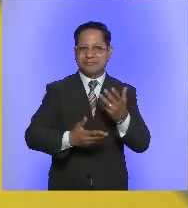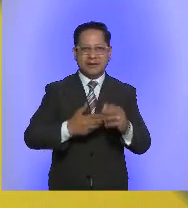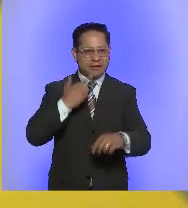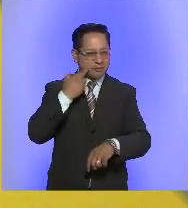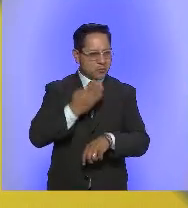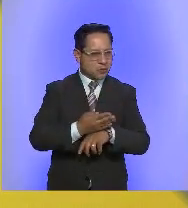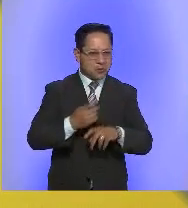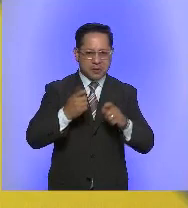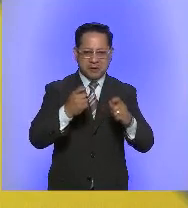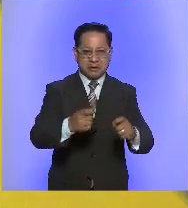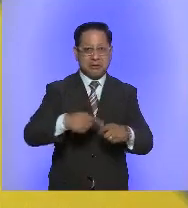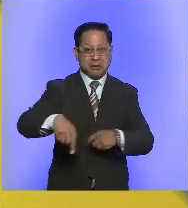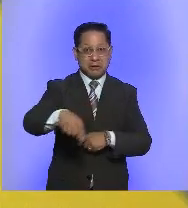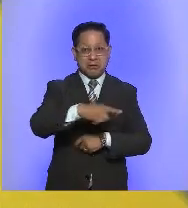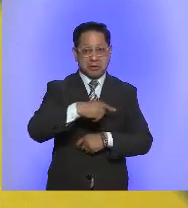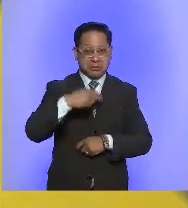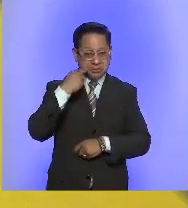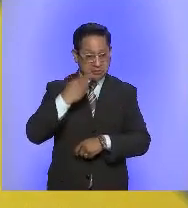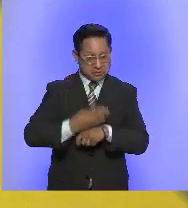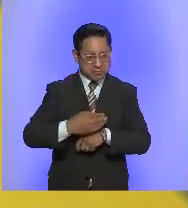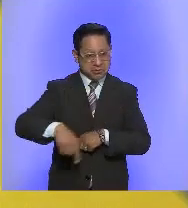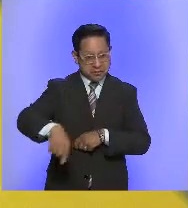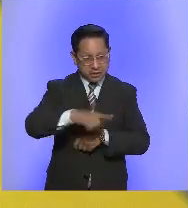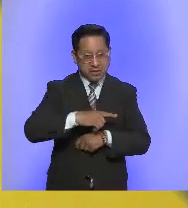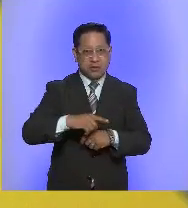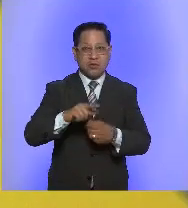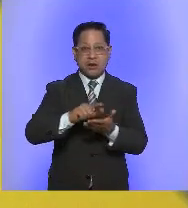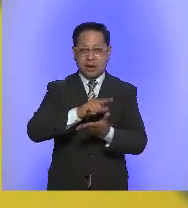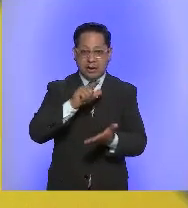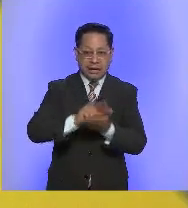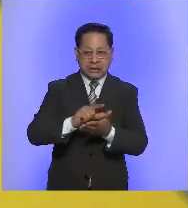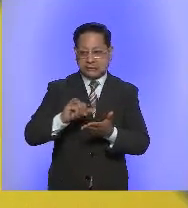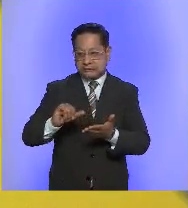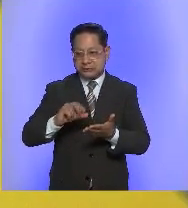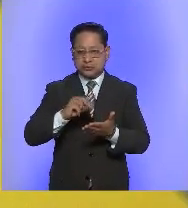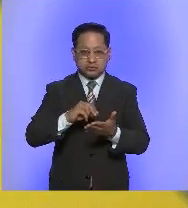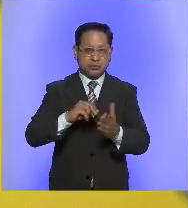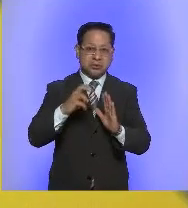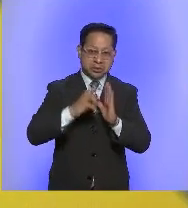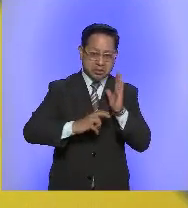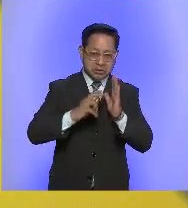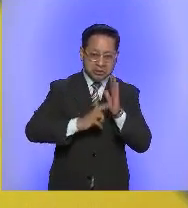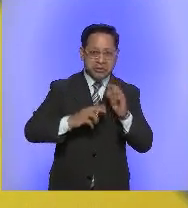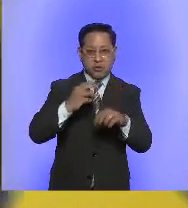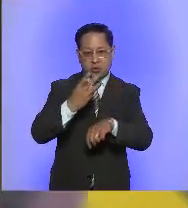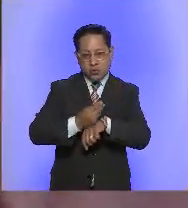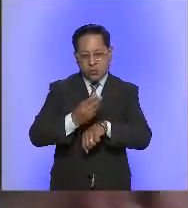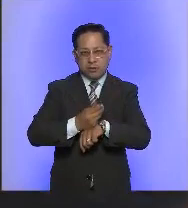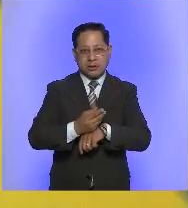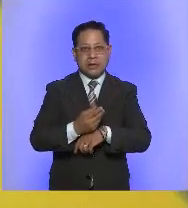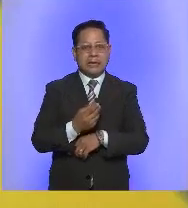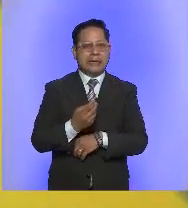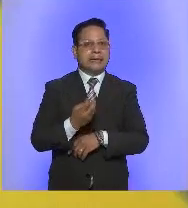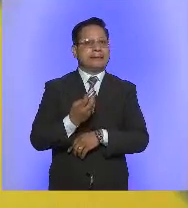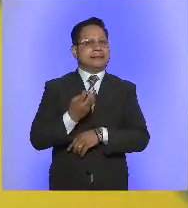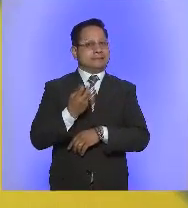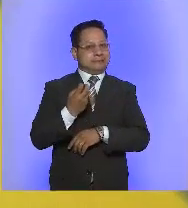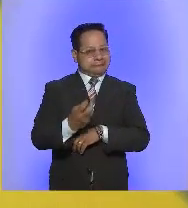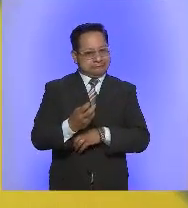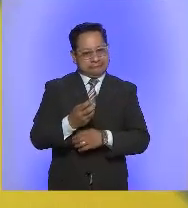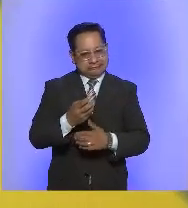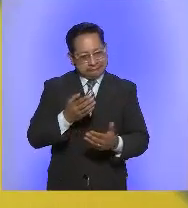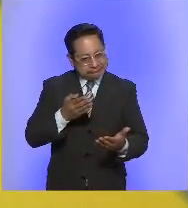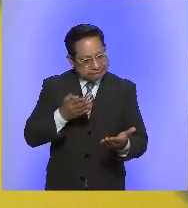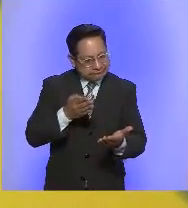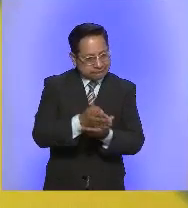reformar o no la ley. Y a eso es a lo que tenemos que apostarle. ¿Qué reto también tenemos?